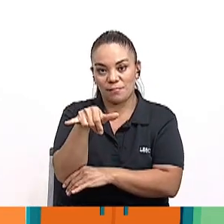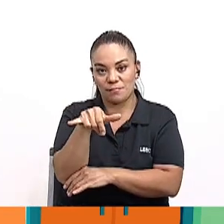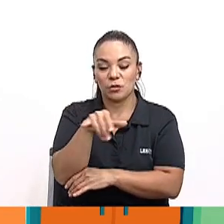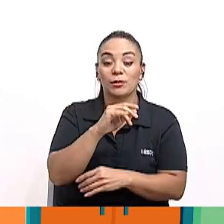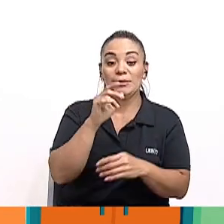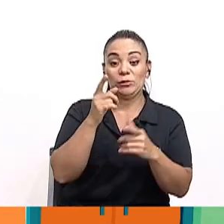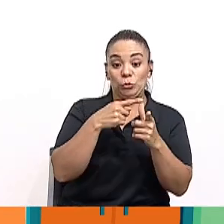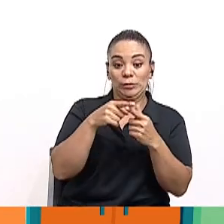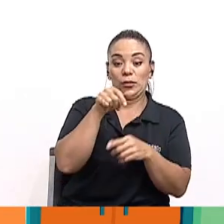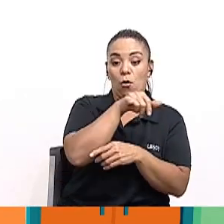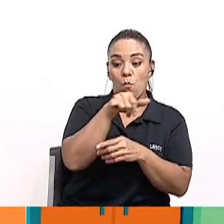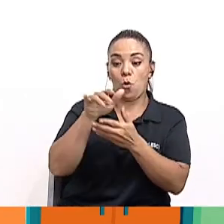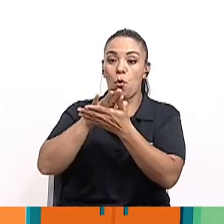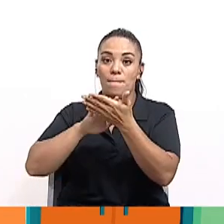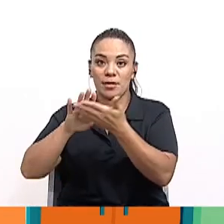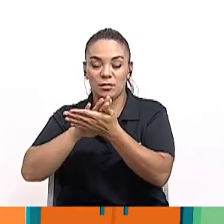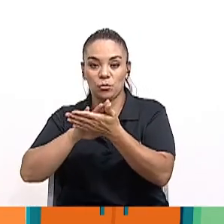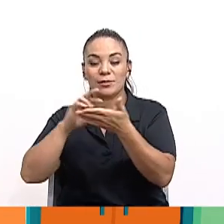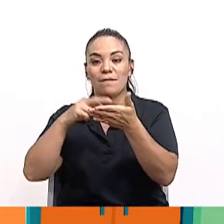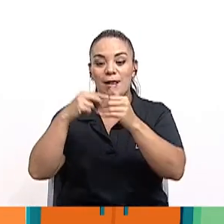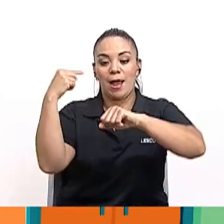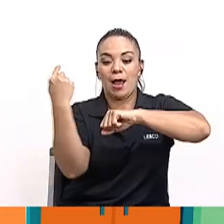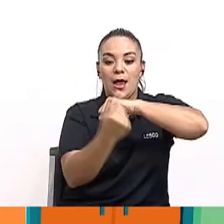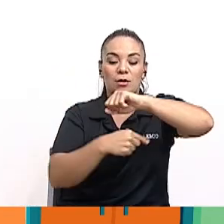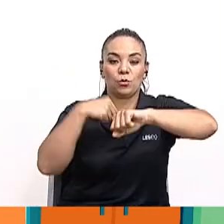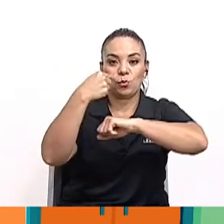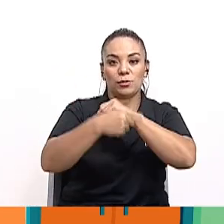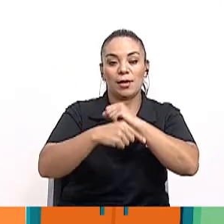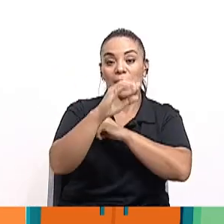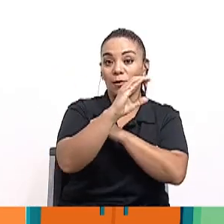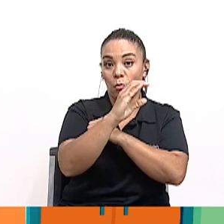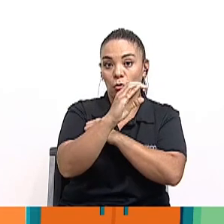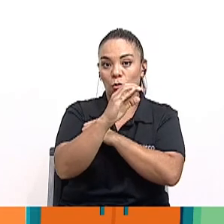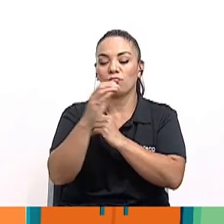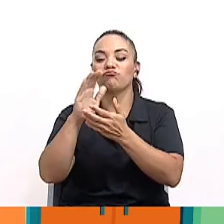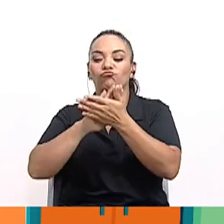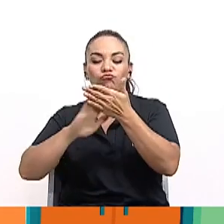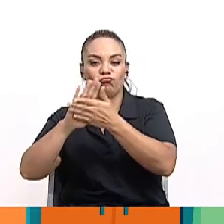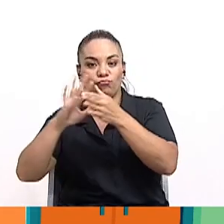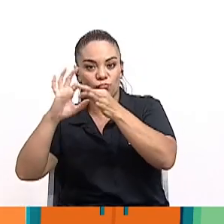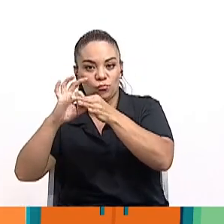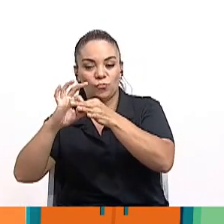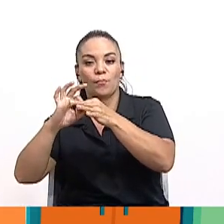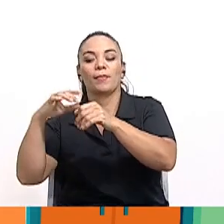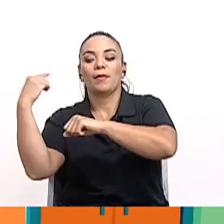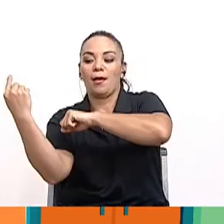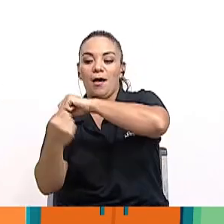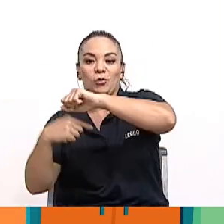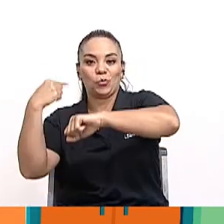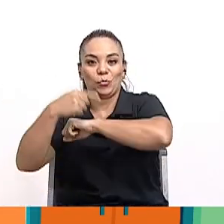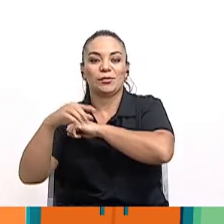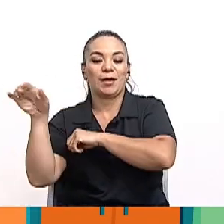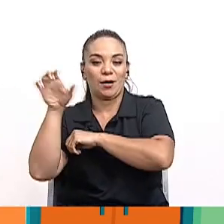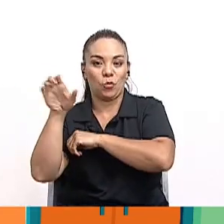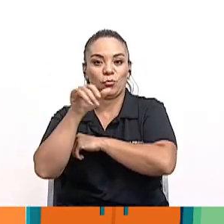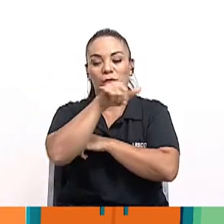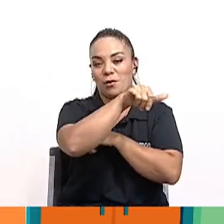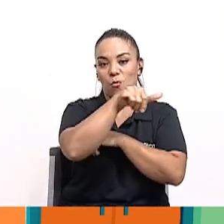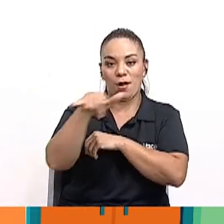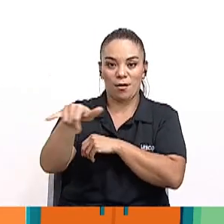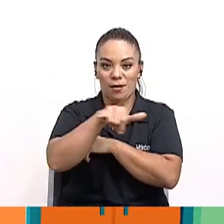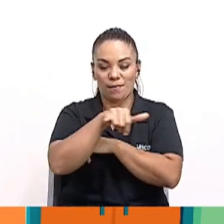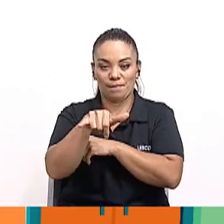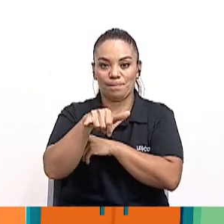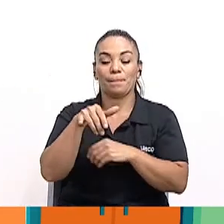Homocombinación es la combinación de átomos de carbono con átomos de carbono de igual a igual. Entonces,